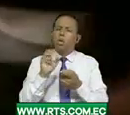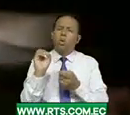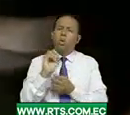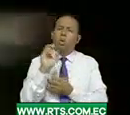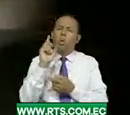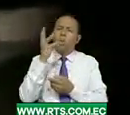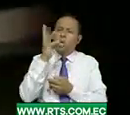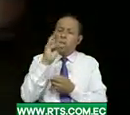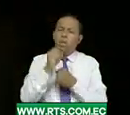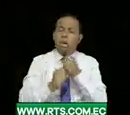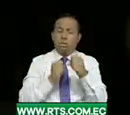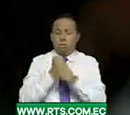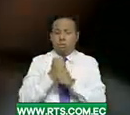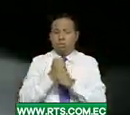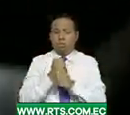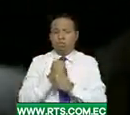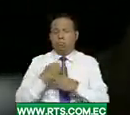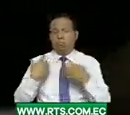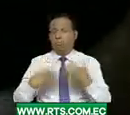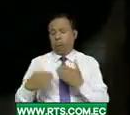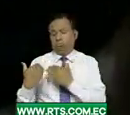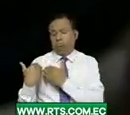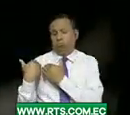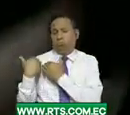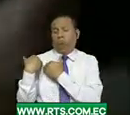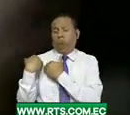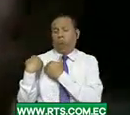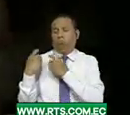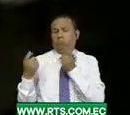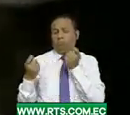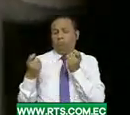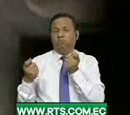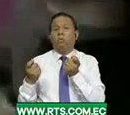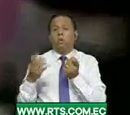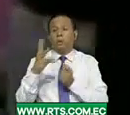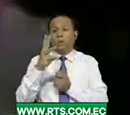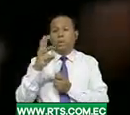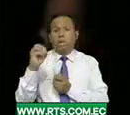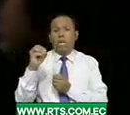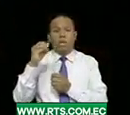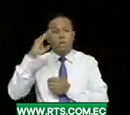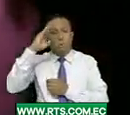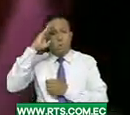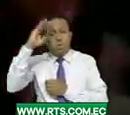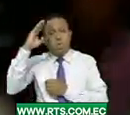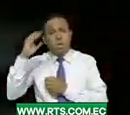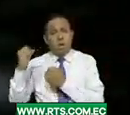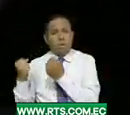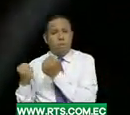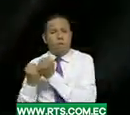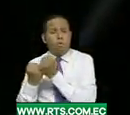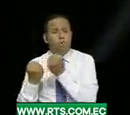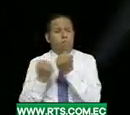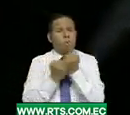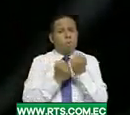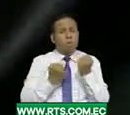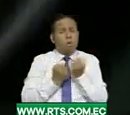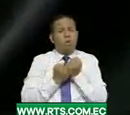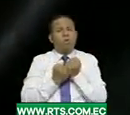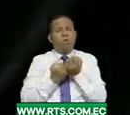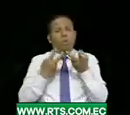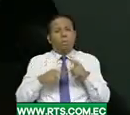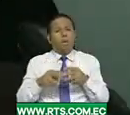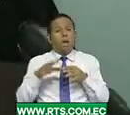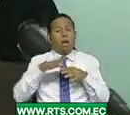Una tarea titánica con tan solo 60 policías en toda la zona y también deben encargarse del Distrito Progreso.